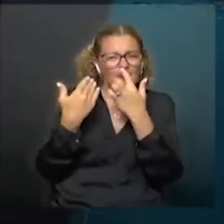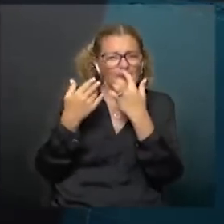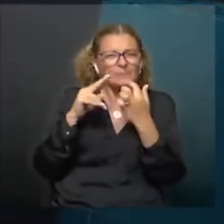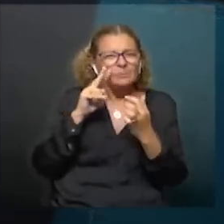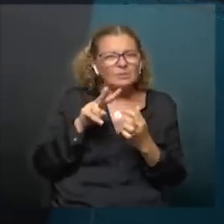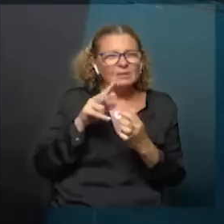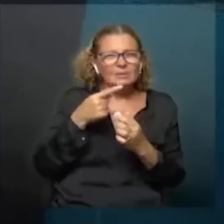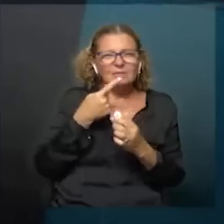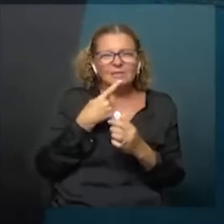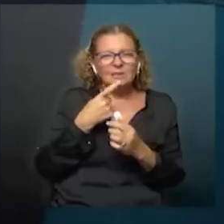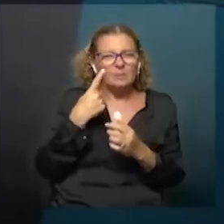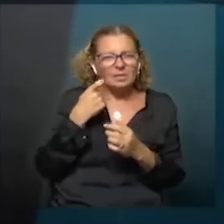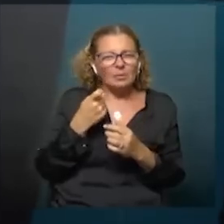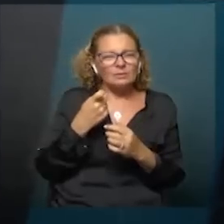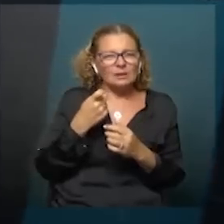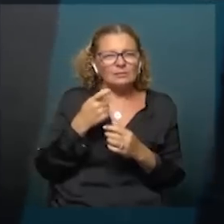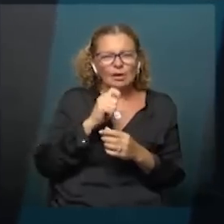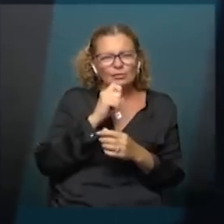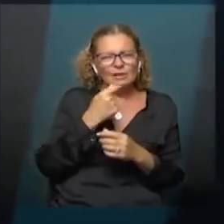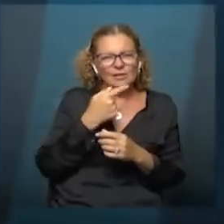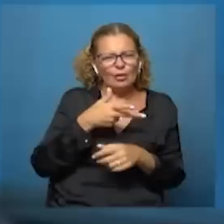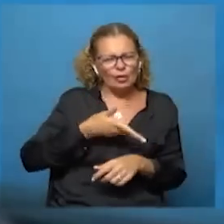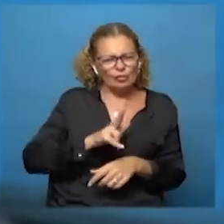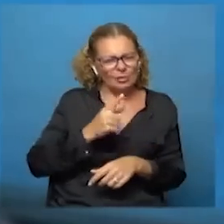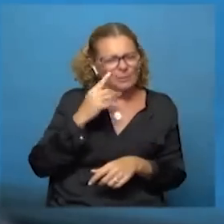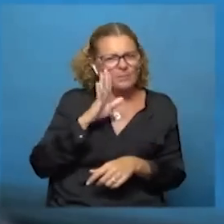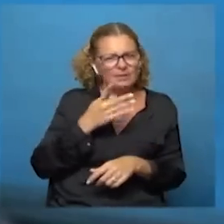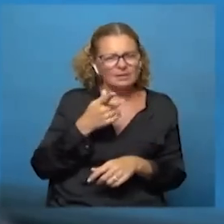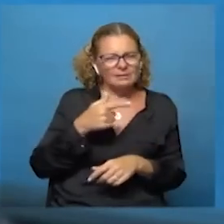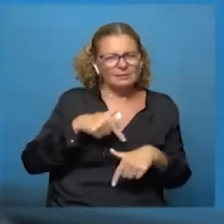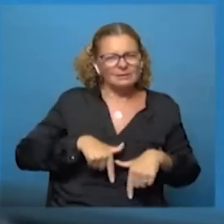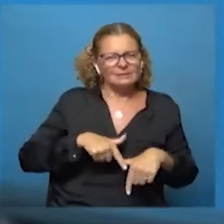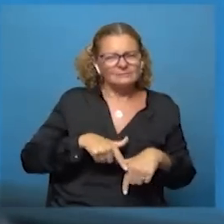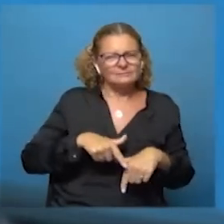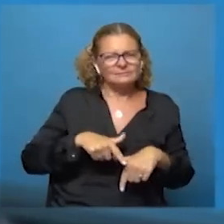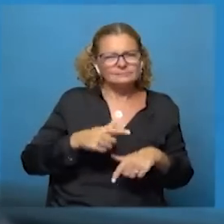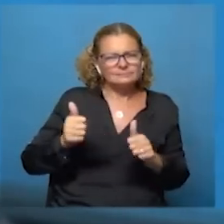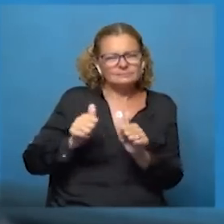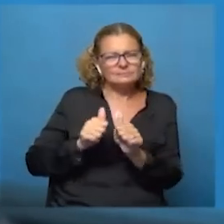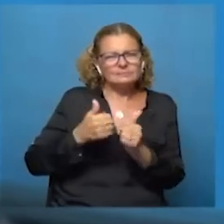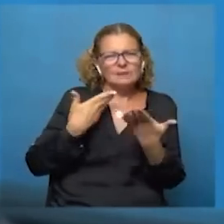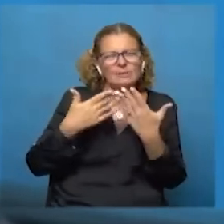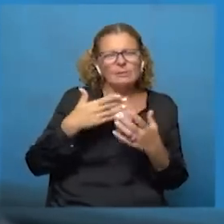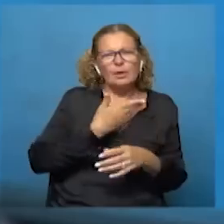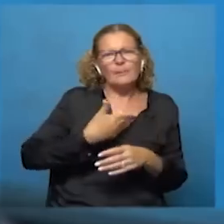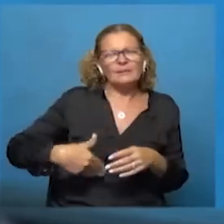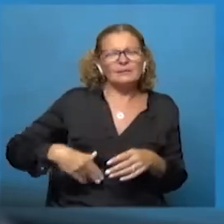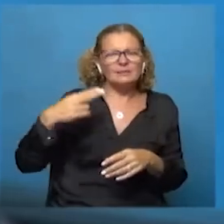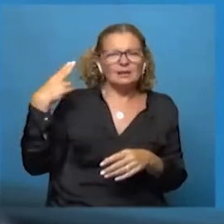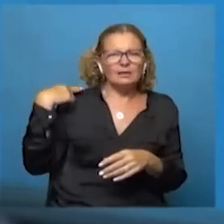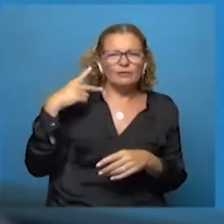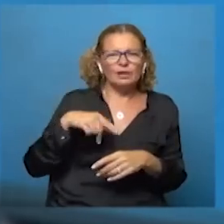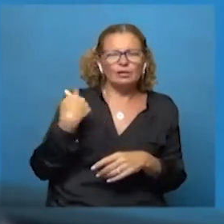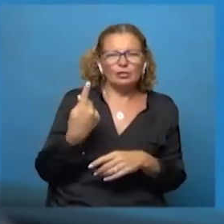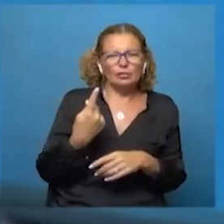en una nota que le hicieron creo que fue en Rocha que estaba el intendente si él y él hablaba bueno presidente es el jefe de todos